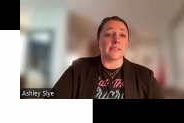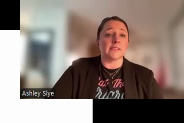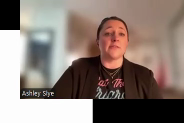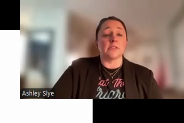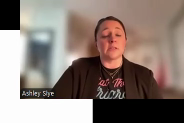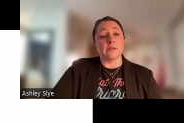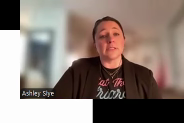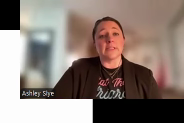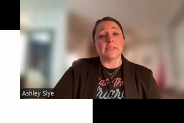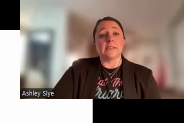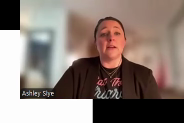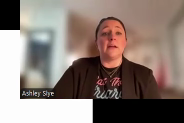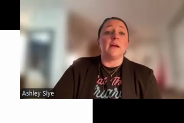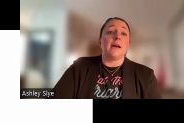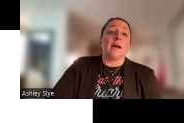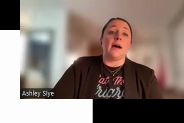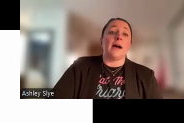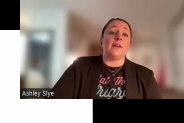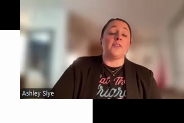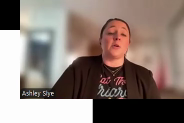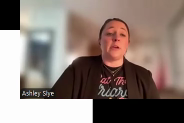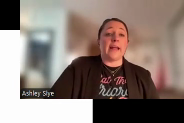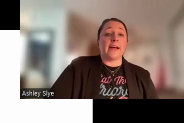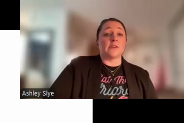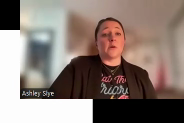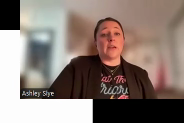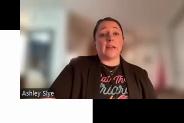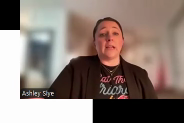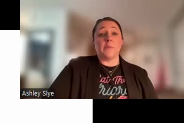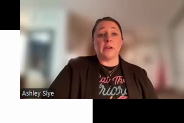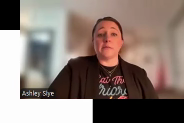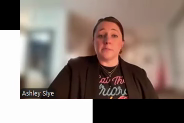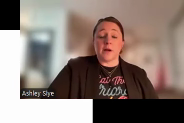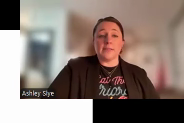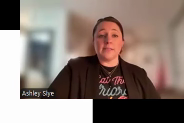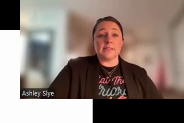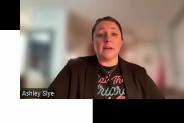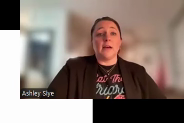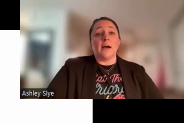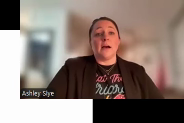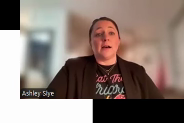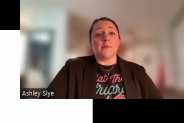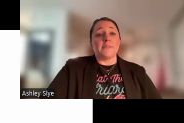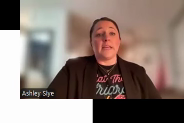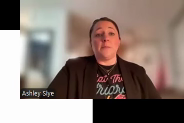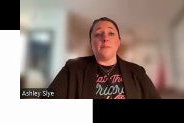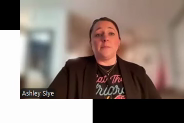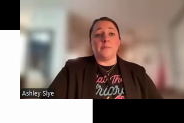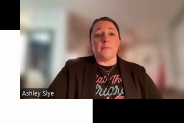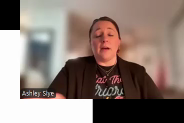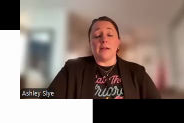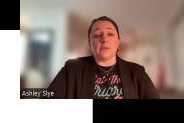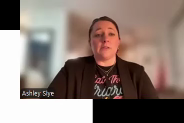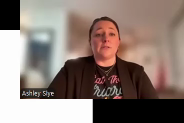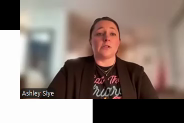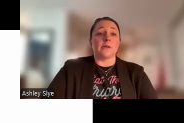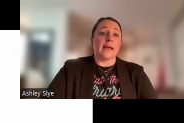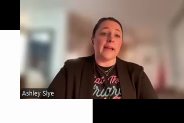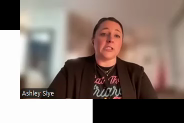una codirección con las organizaciones de análisis comunitario, identificar algunos de los recursos compartidos